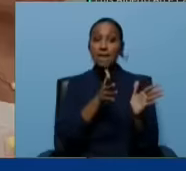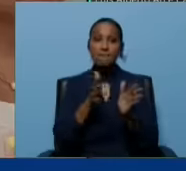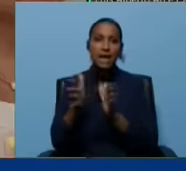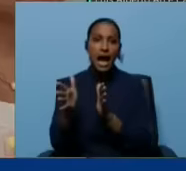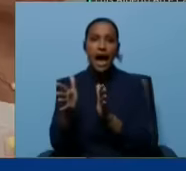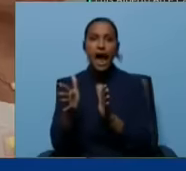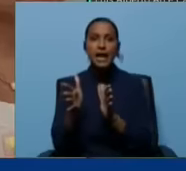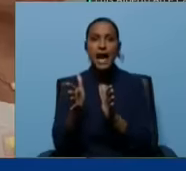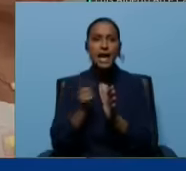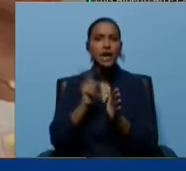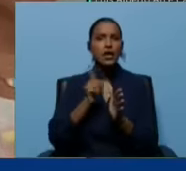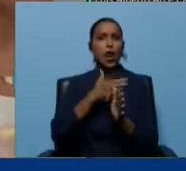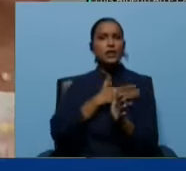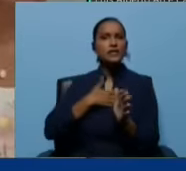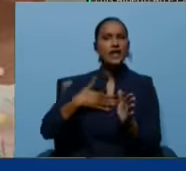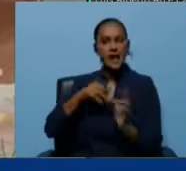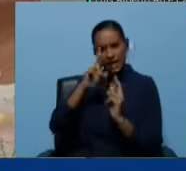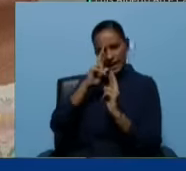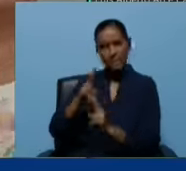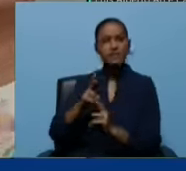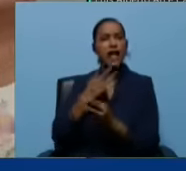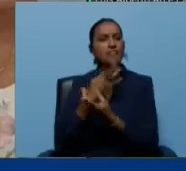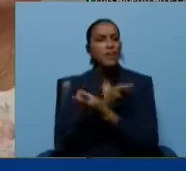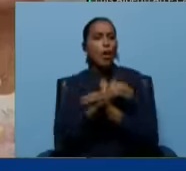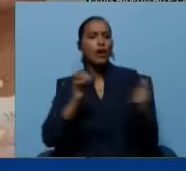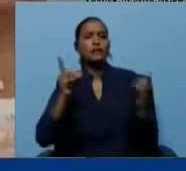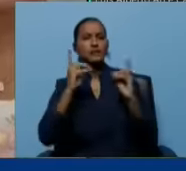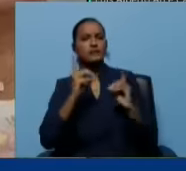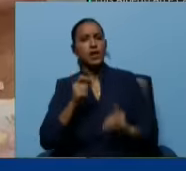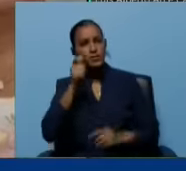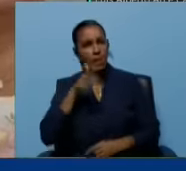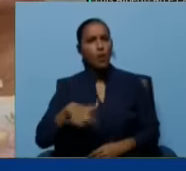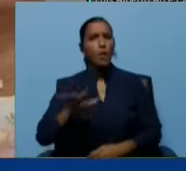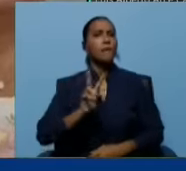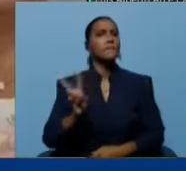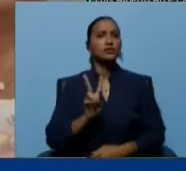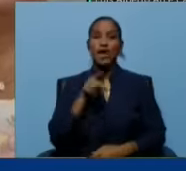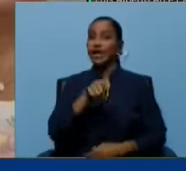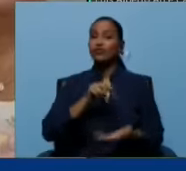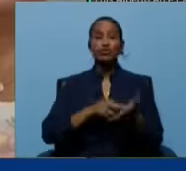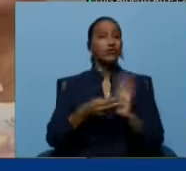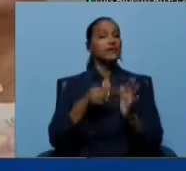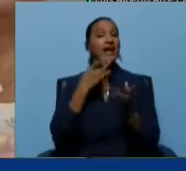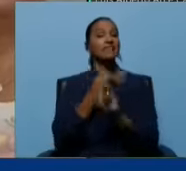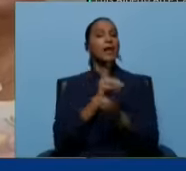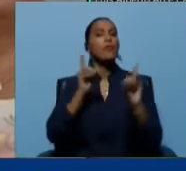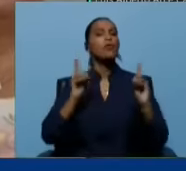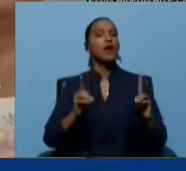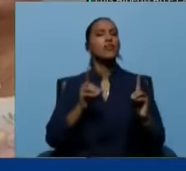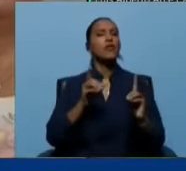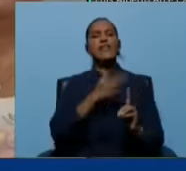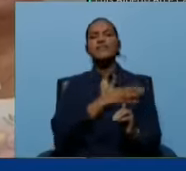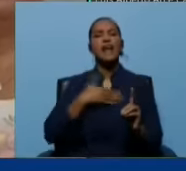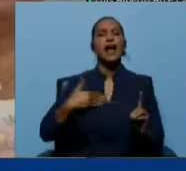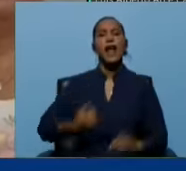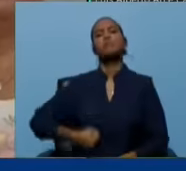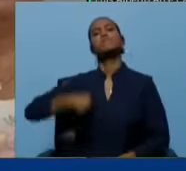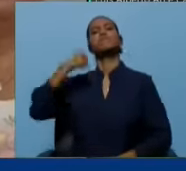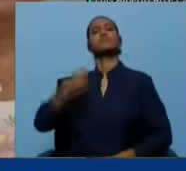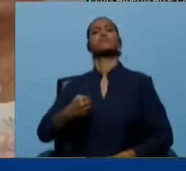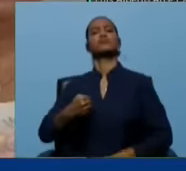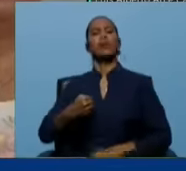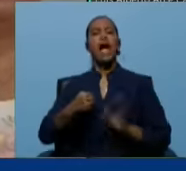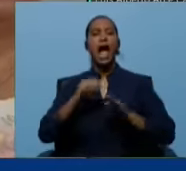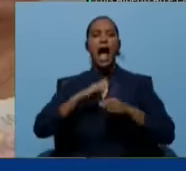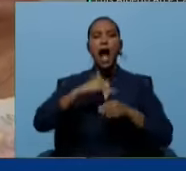voluntad democrática del pueblo venezolano. No es democrático querer dictar e imponer destinos desde afuera.